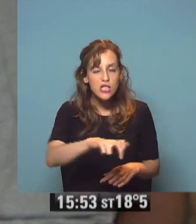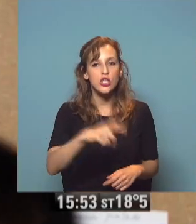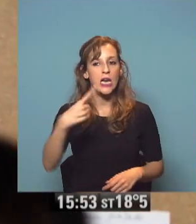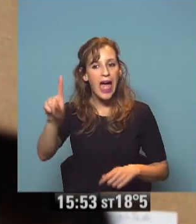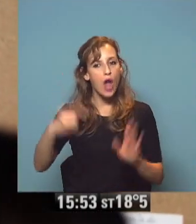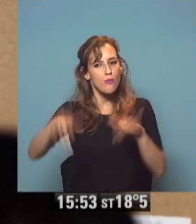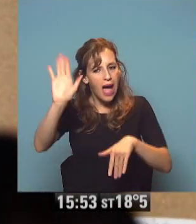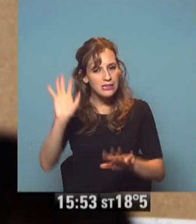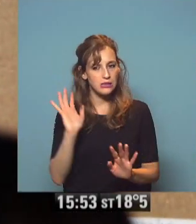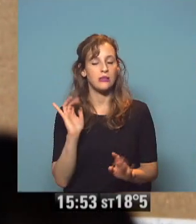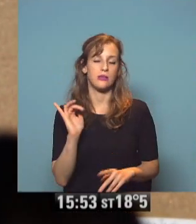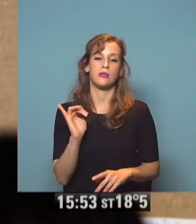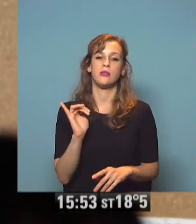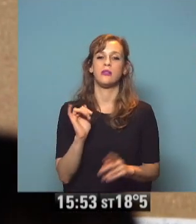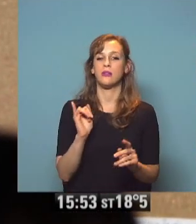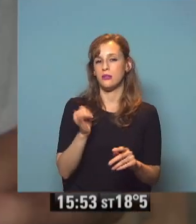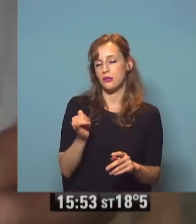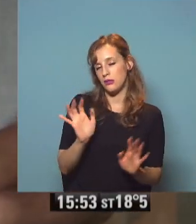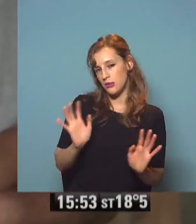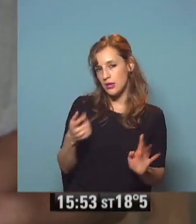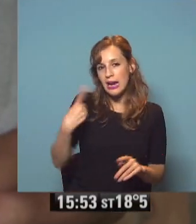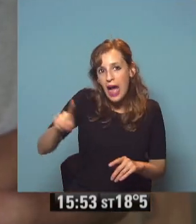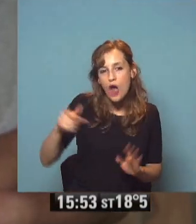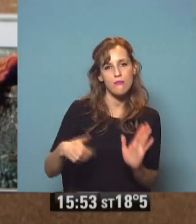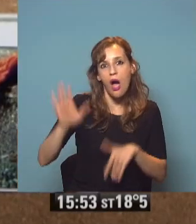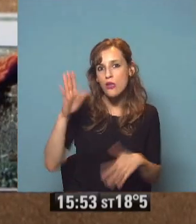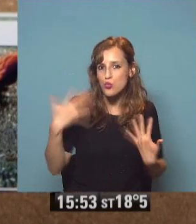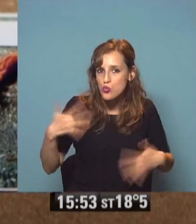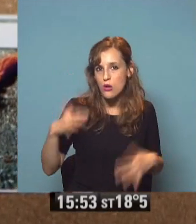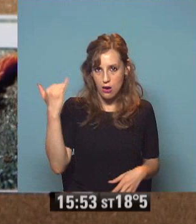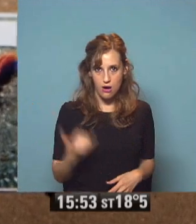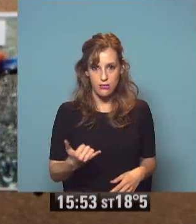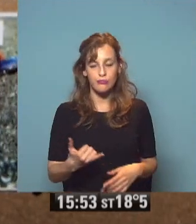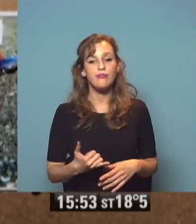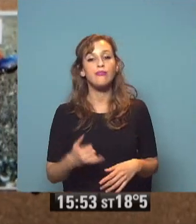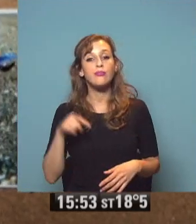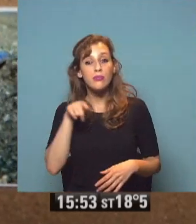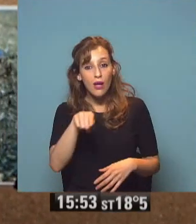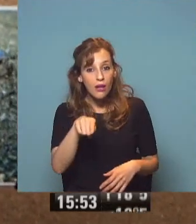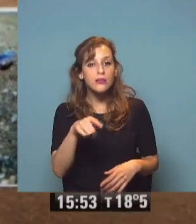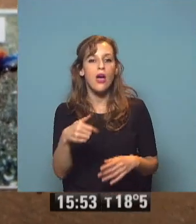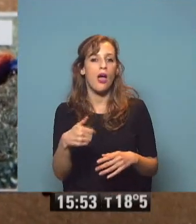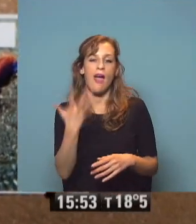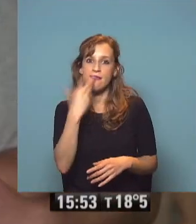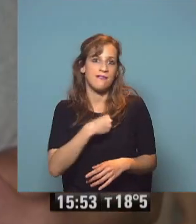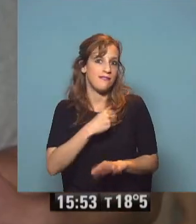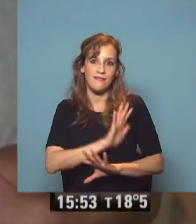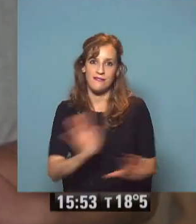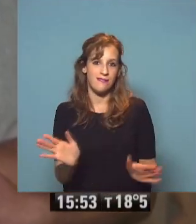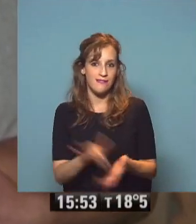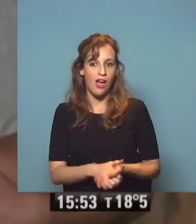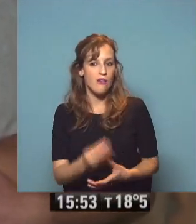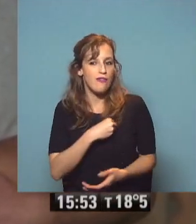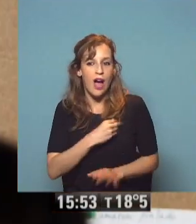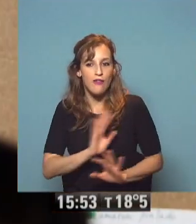canal, ¿no? Y tal vez nos estemos olvidando de alguno, pero yo creo que con estos tenemos suficiente. Por ejemplo, estos que están acá son uno de mis favoritos. Wow, qué raro que